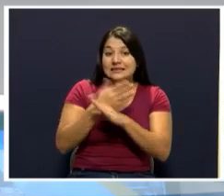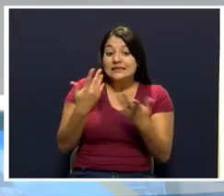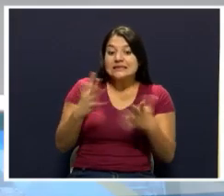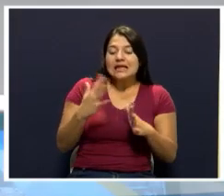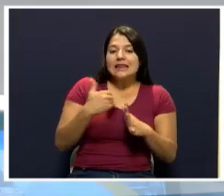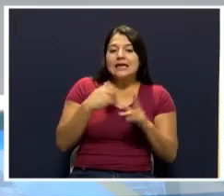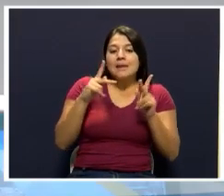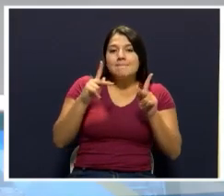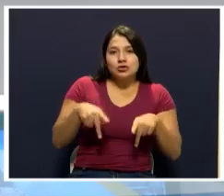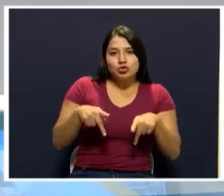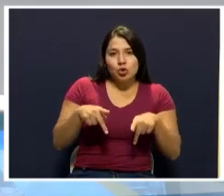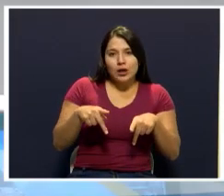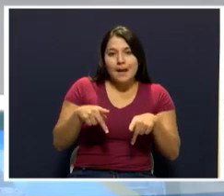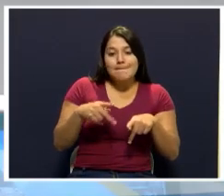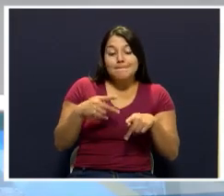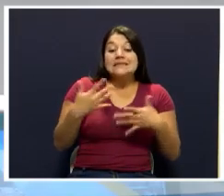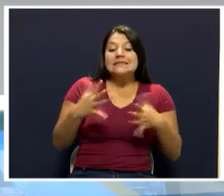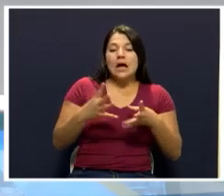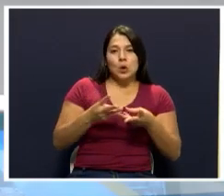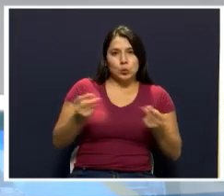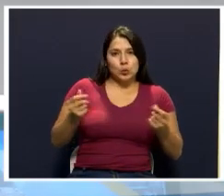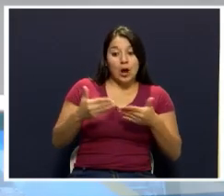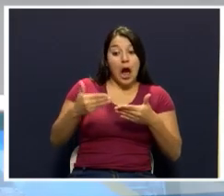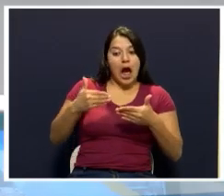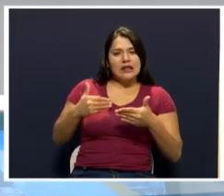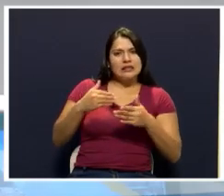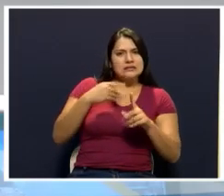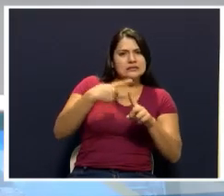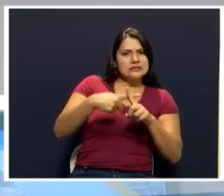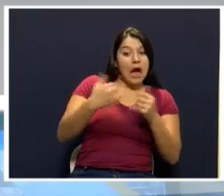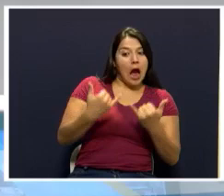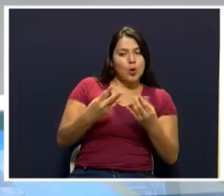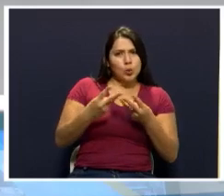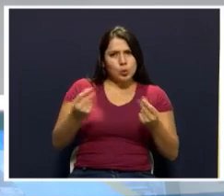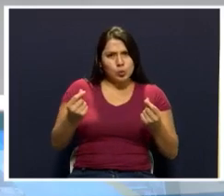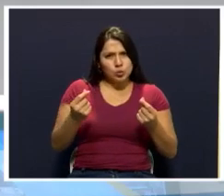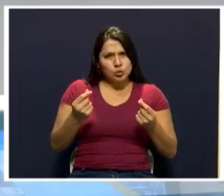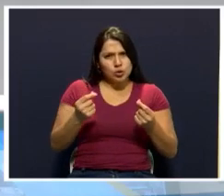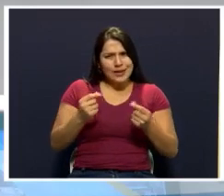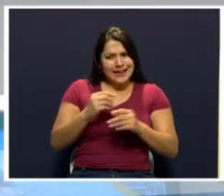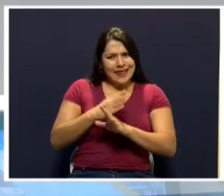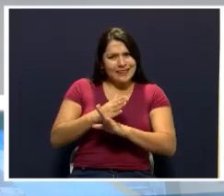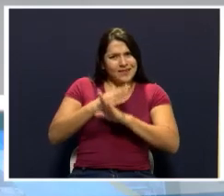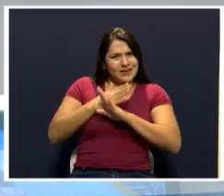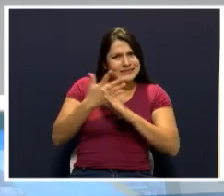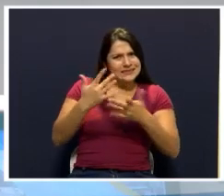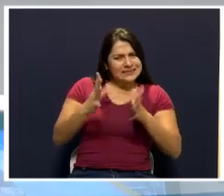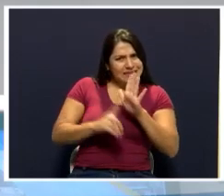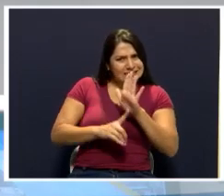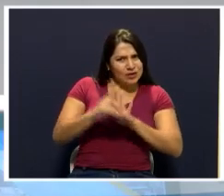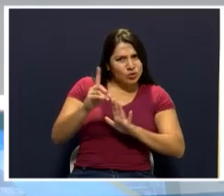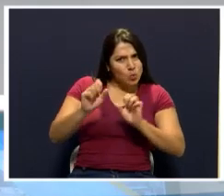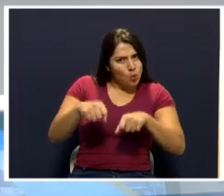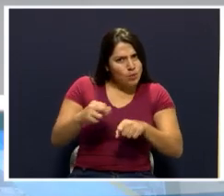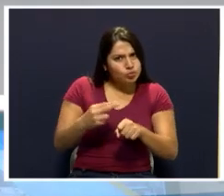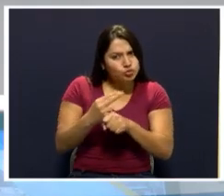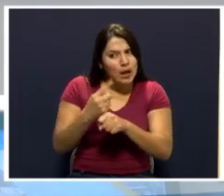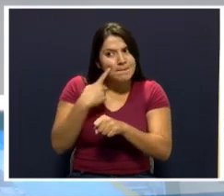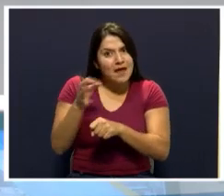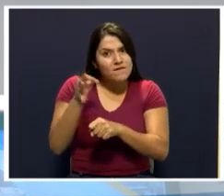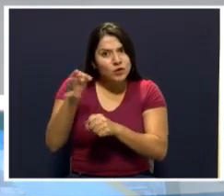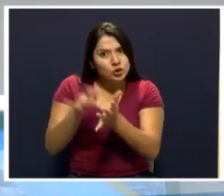COVID para tratar a quienes aún no se han enfermado? La respuesta es sí. Y los científicos del